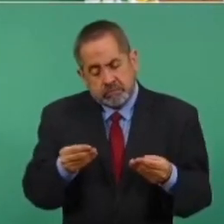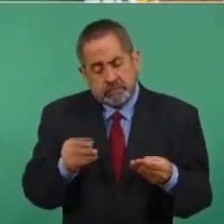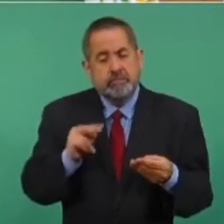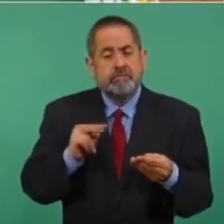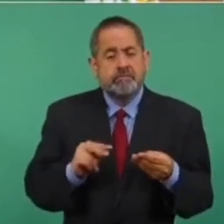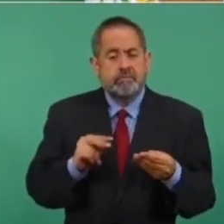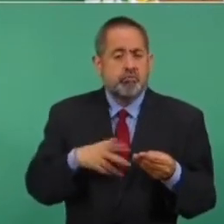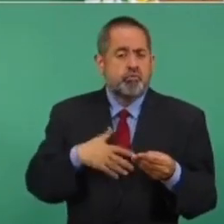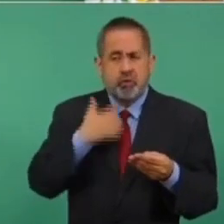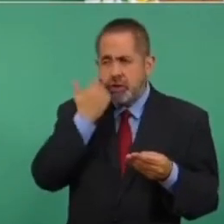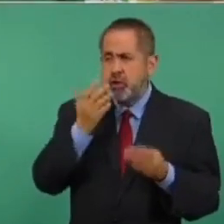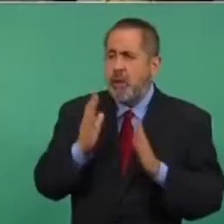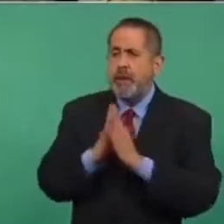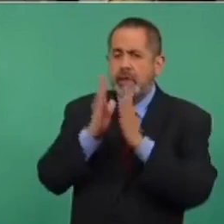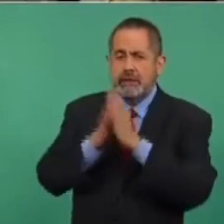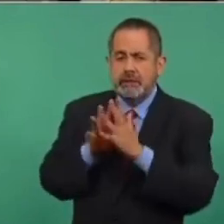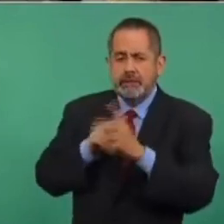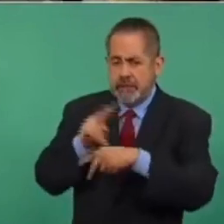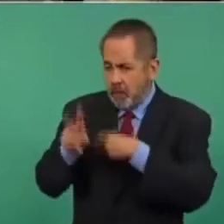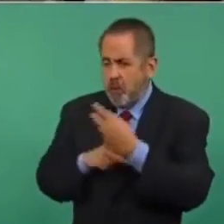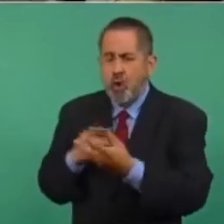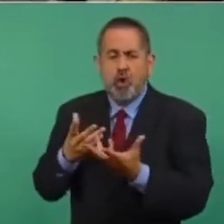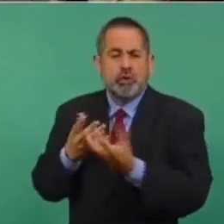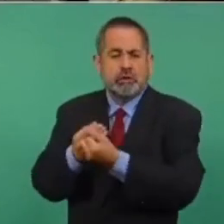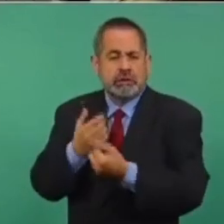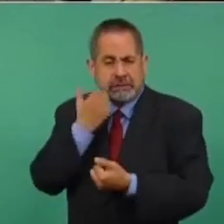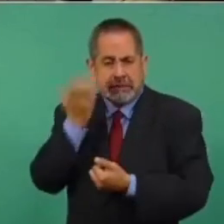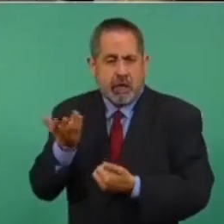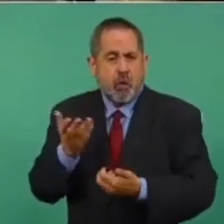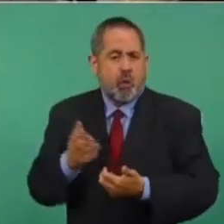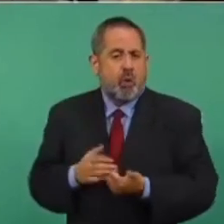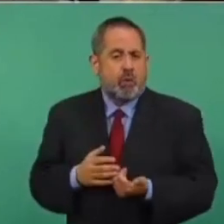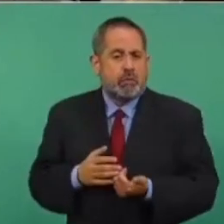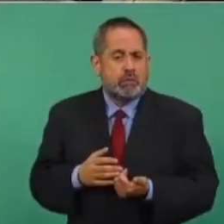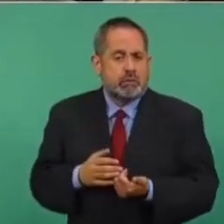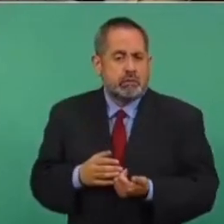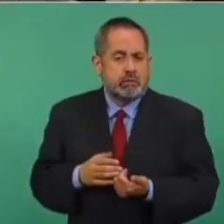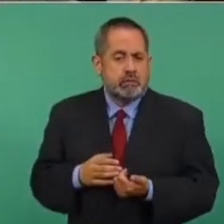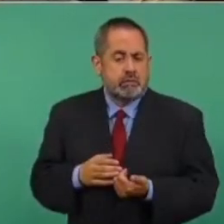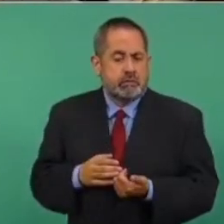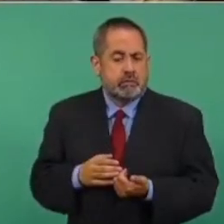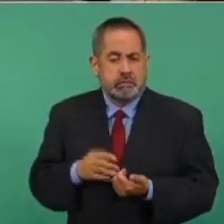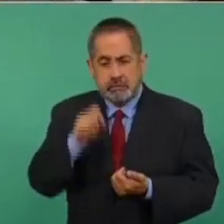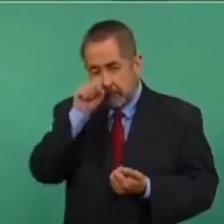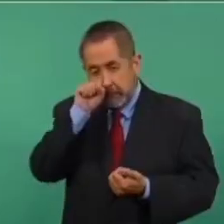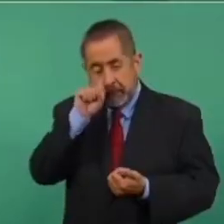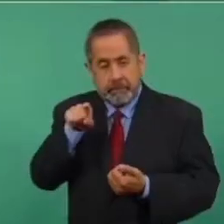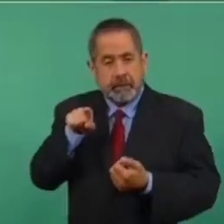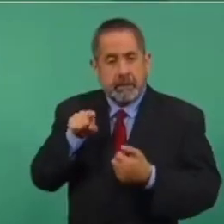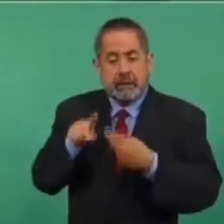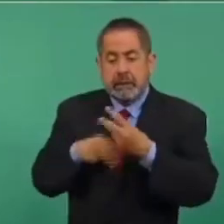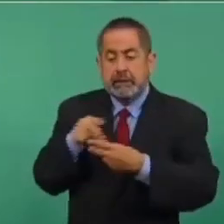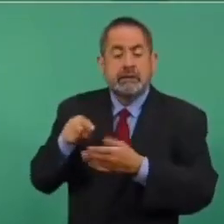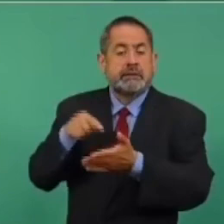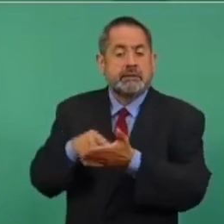que participen, que vayan, y ahí se tiene que